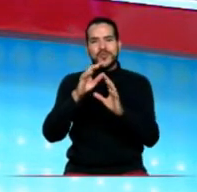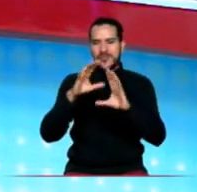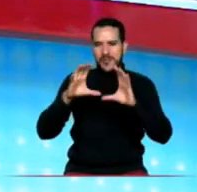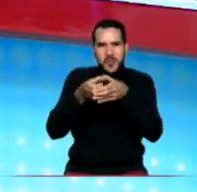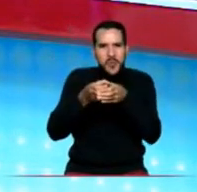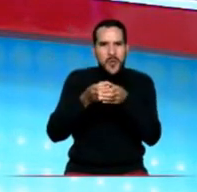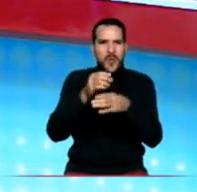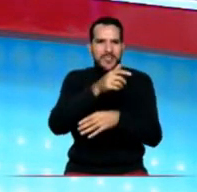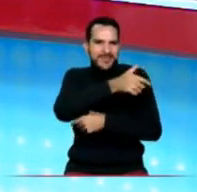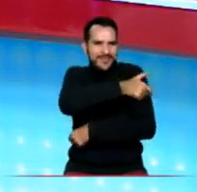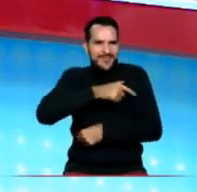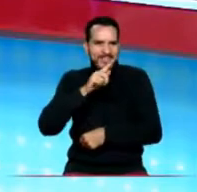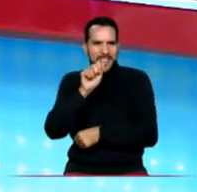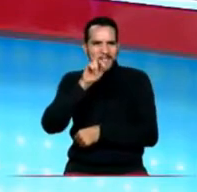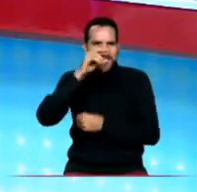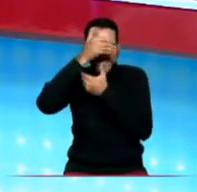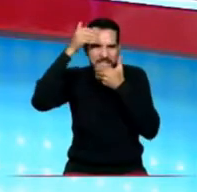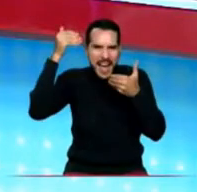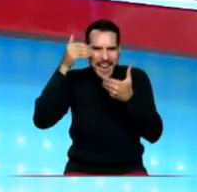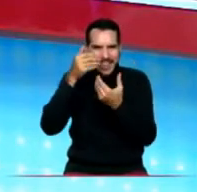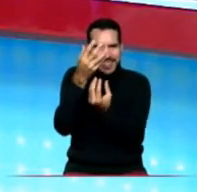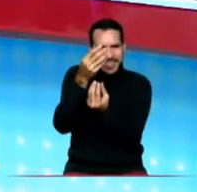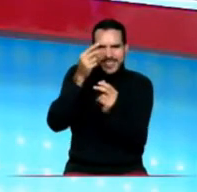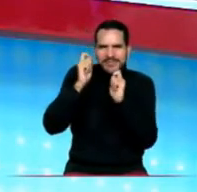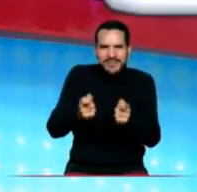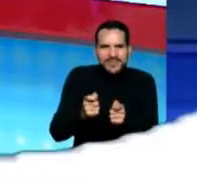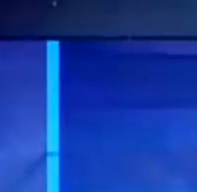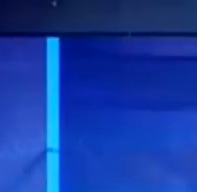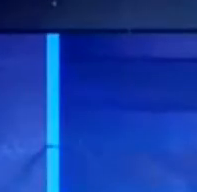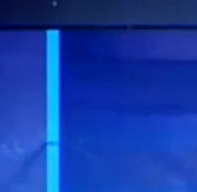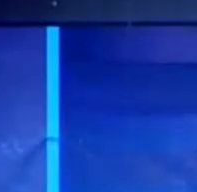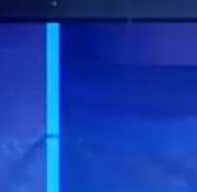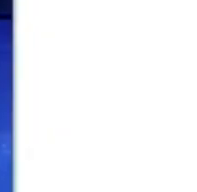lugar acudió la policía para controlar la situación.